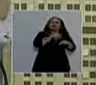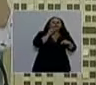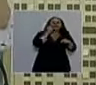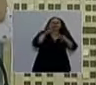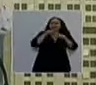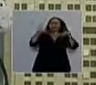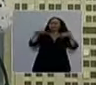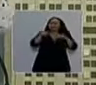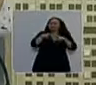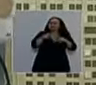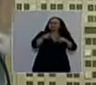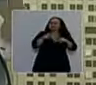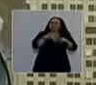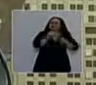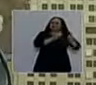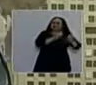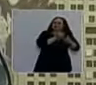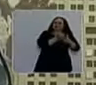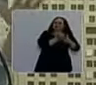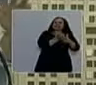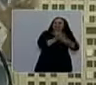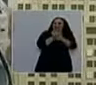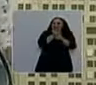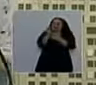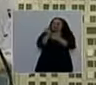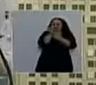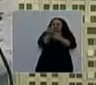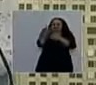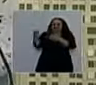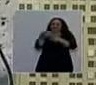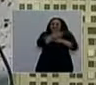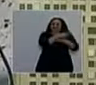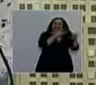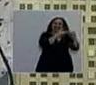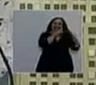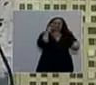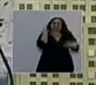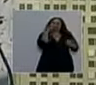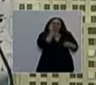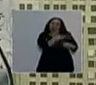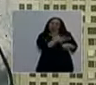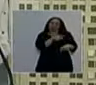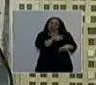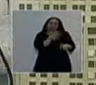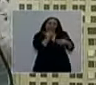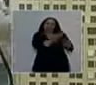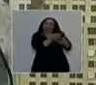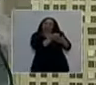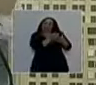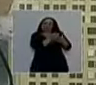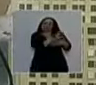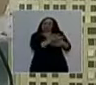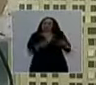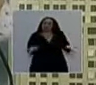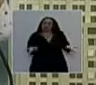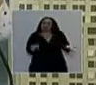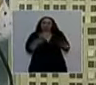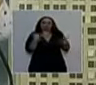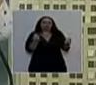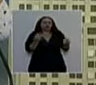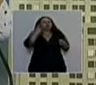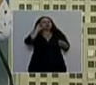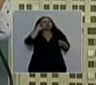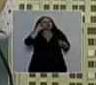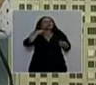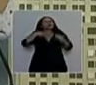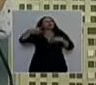acudido algunas veces a la Casa Rosada. Sin embargo, su ausencia del ojo público había despertado todo tipo de especulaciones que hoy